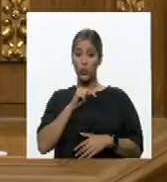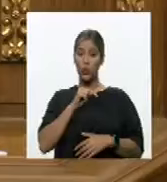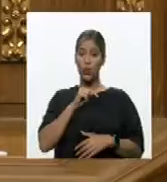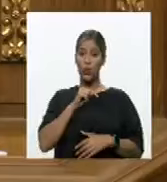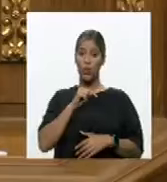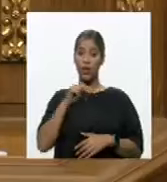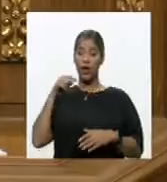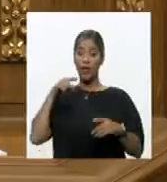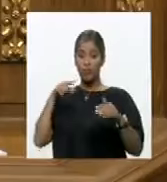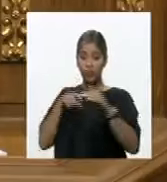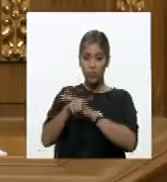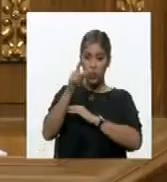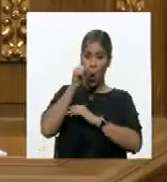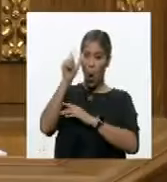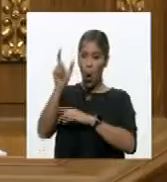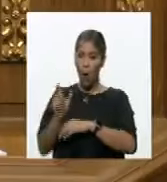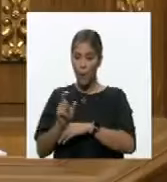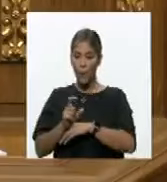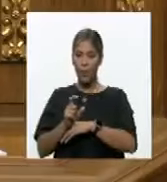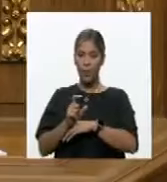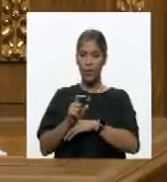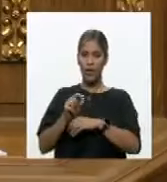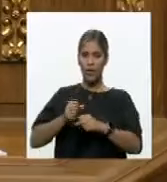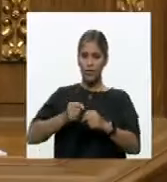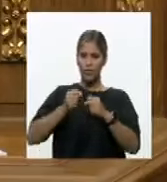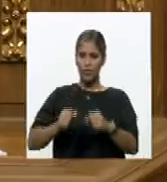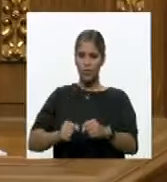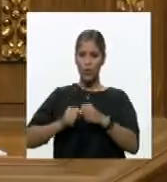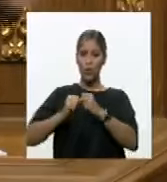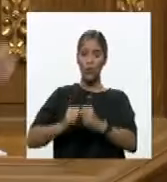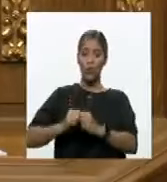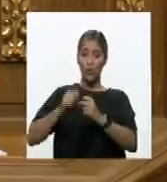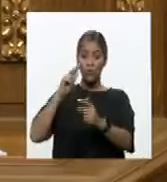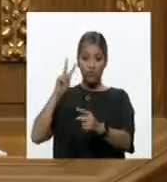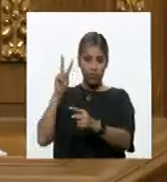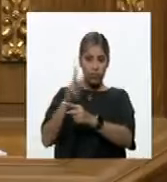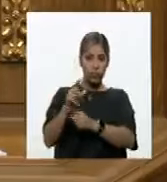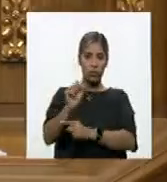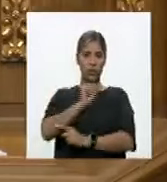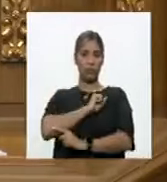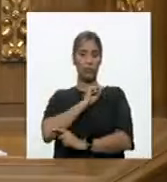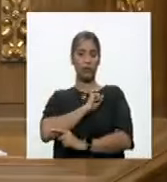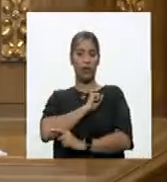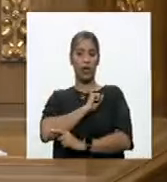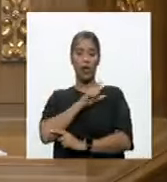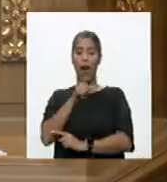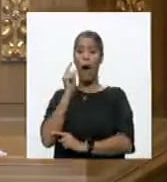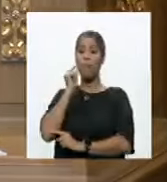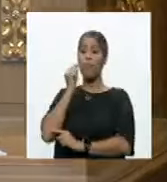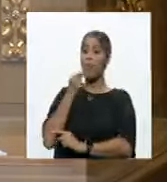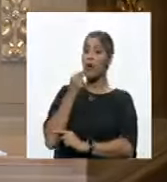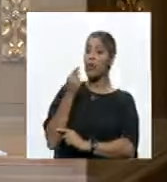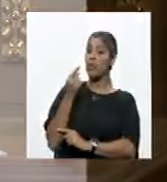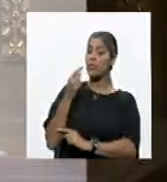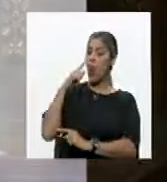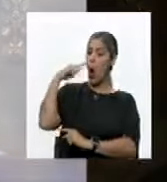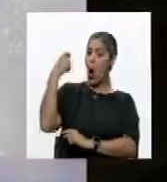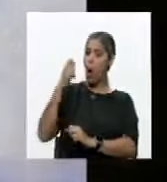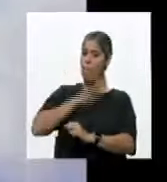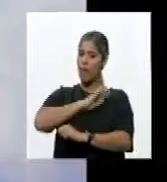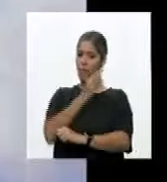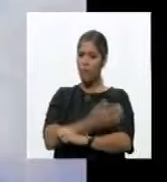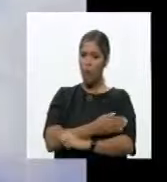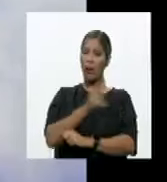entró Gregorio Cedeño en un soberbio caballo que al verlo causaba miedo. Y las mujeres decían, hombre